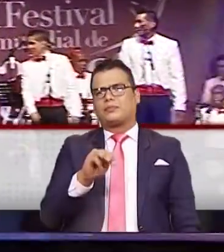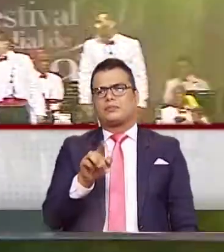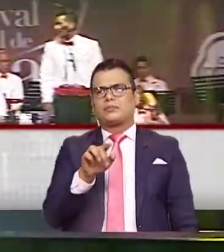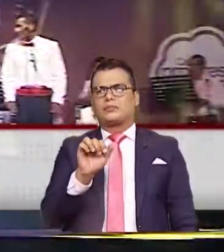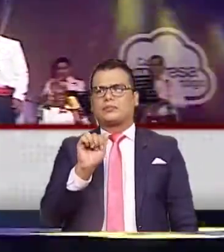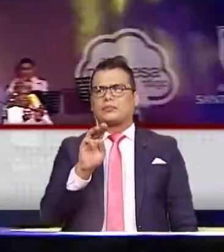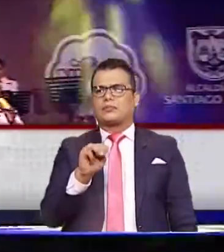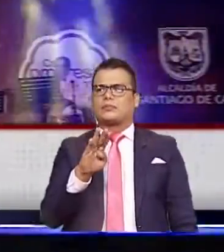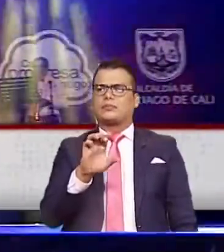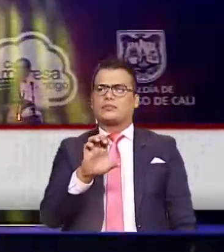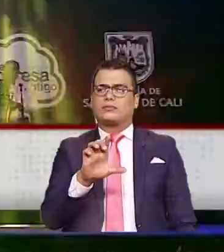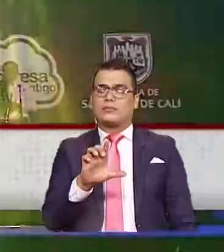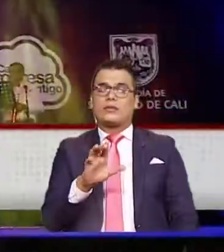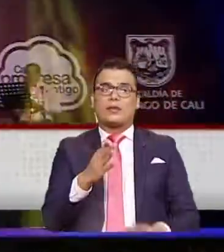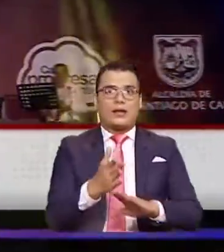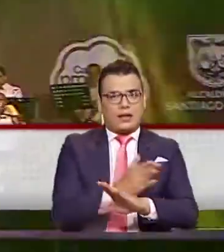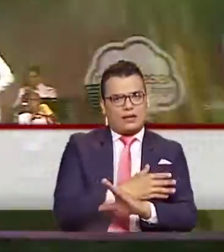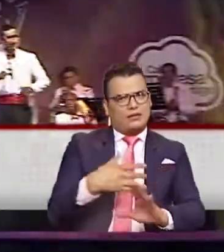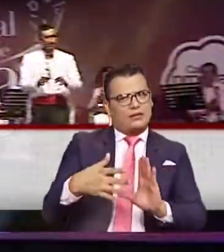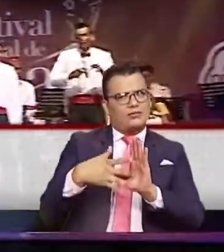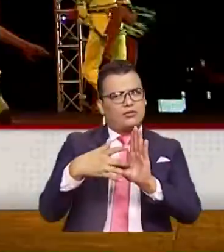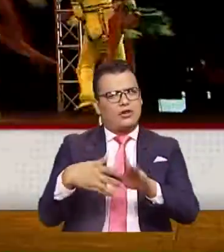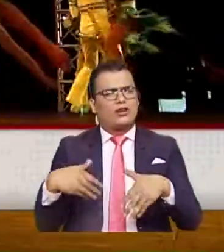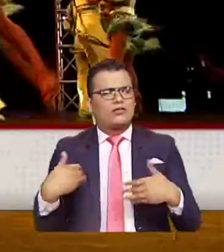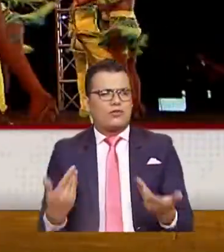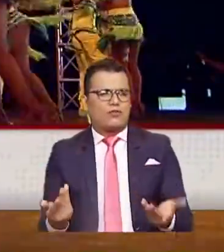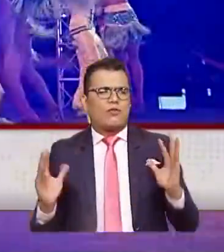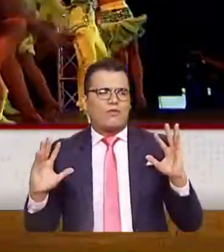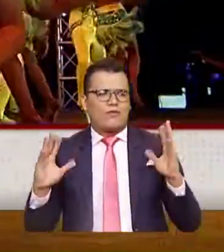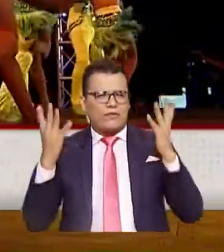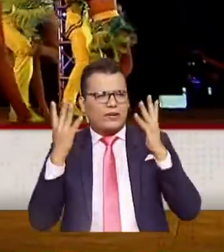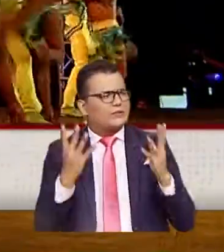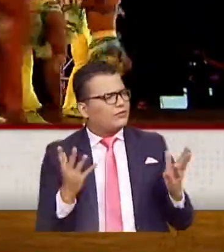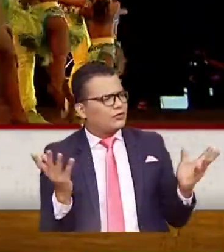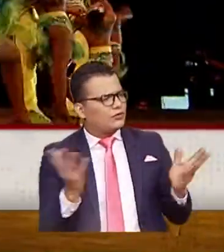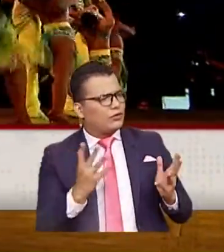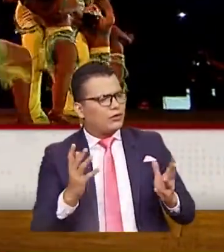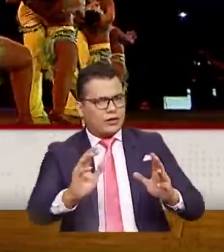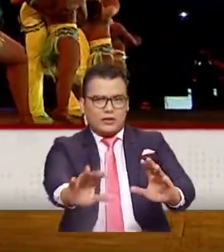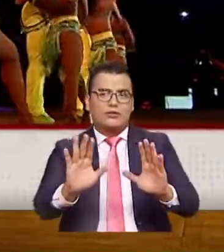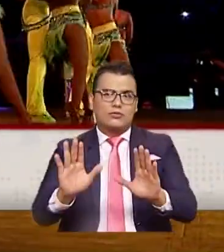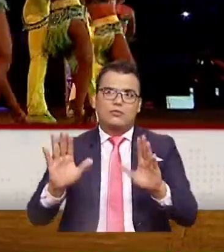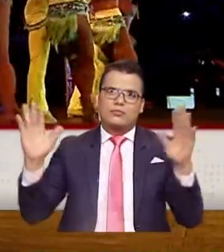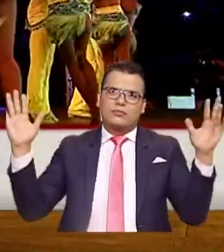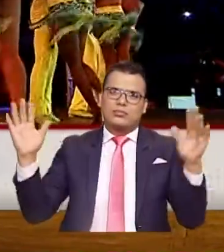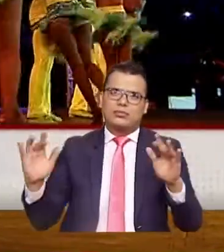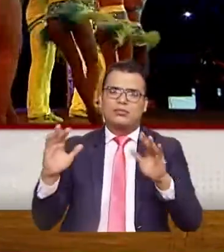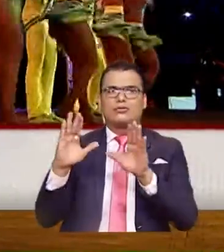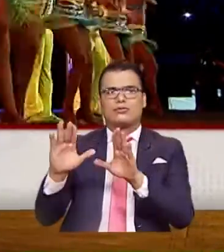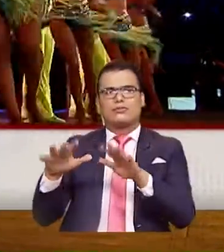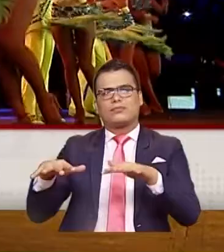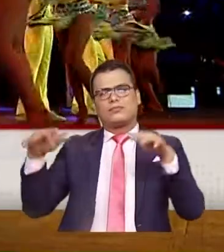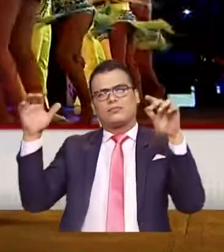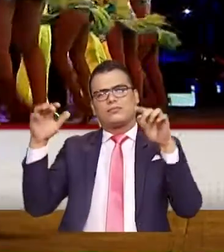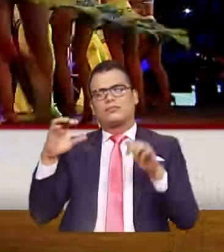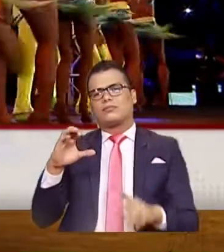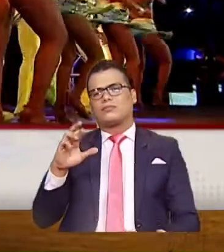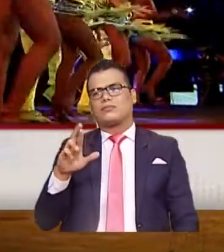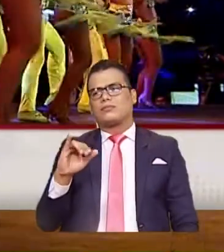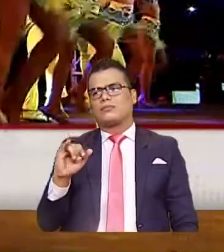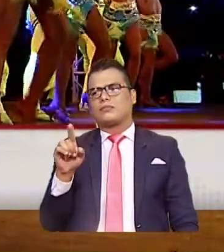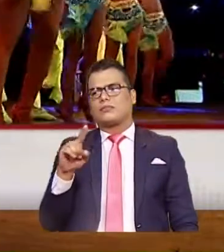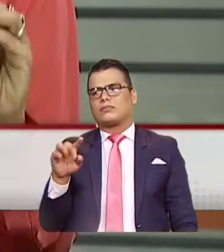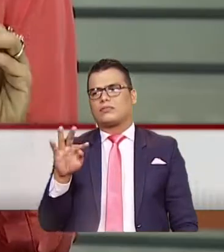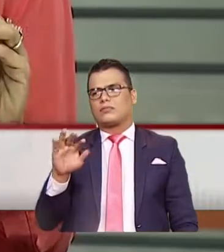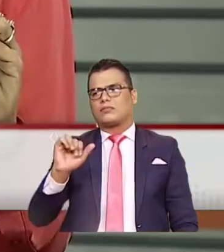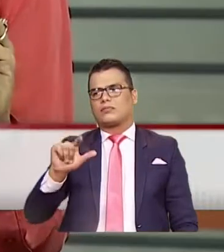de lo que será el mundial de salsa donde nosotros ya no tenemos preparado que sean los cristales pero muy probablemente por orden del alcalde armitage